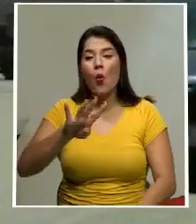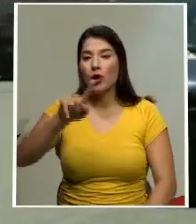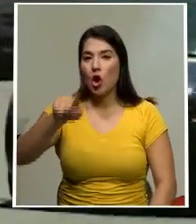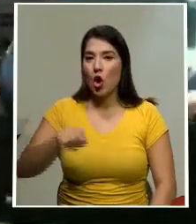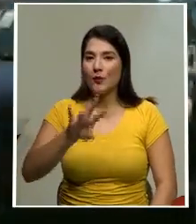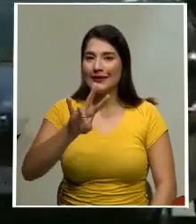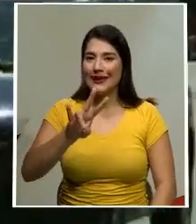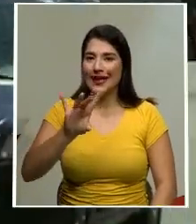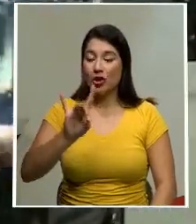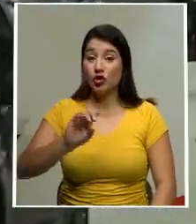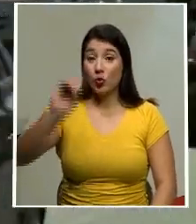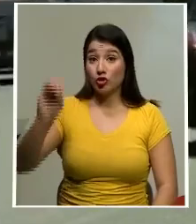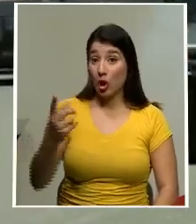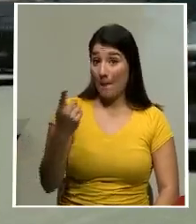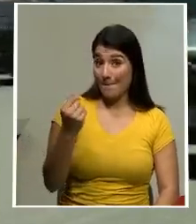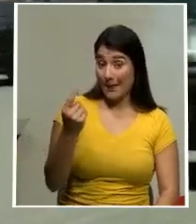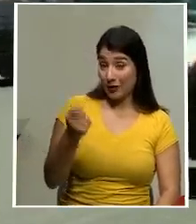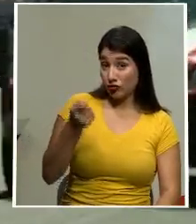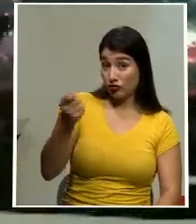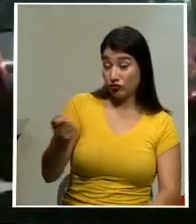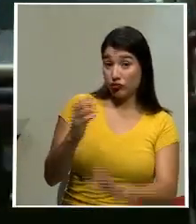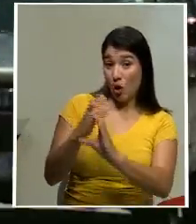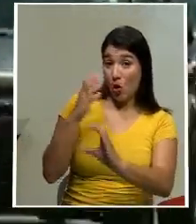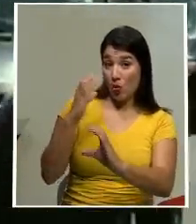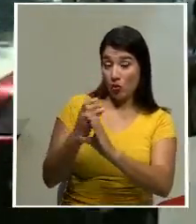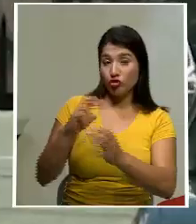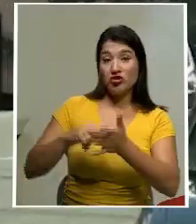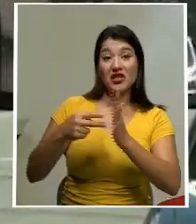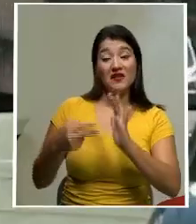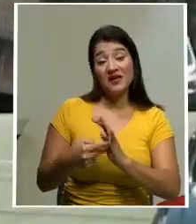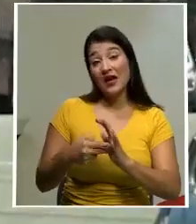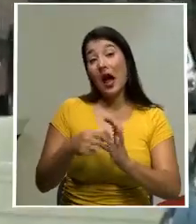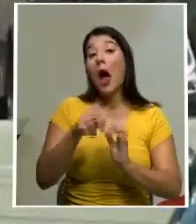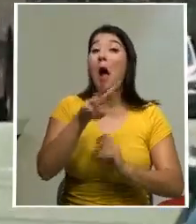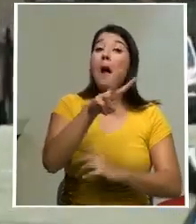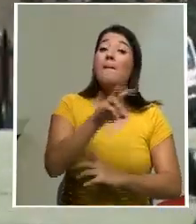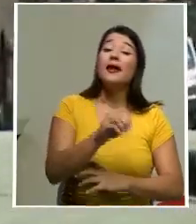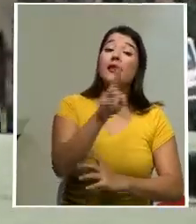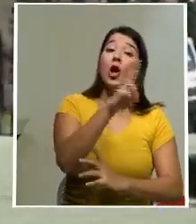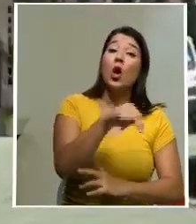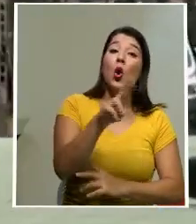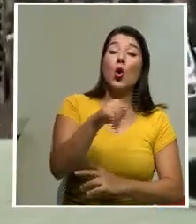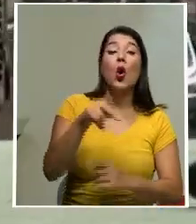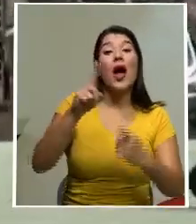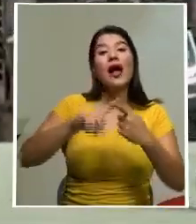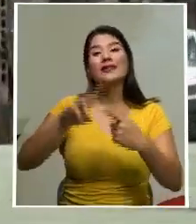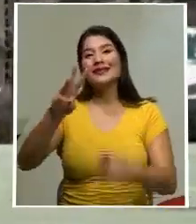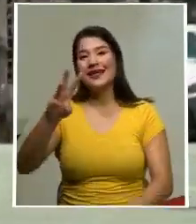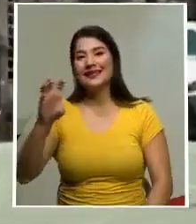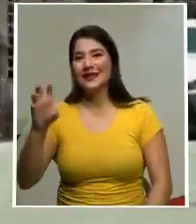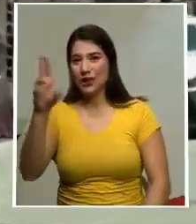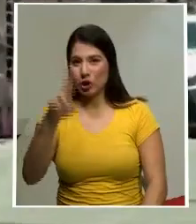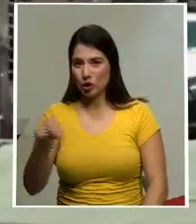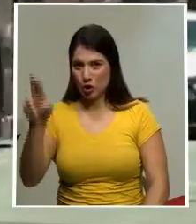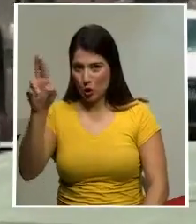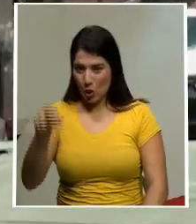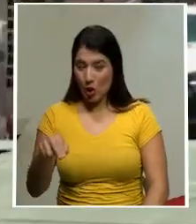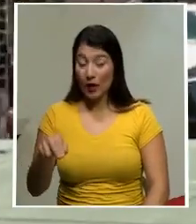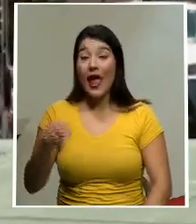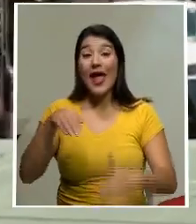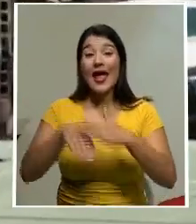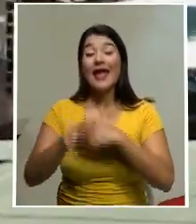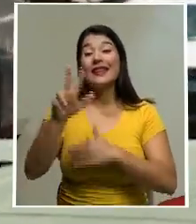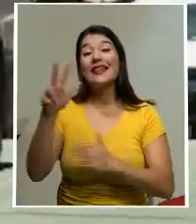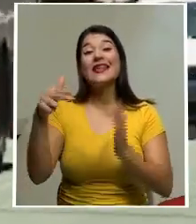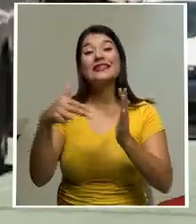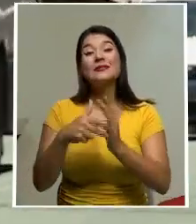4,78% en la tarifa de los buses, es decir, de 20 colones hasta 600 colones en los pasajes de las